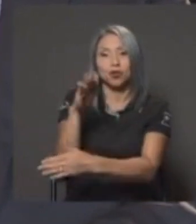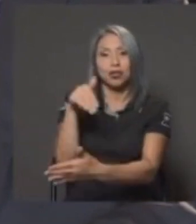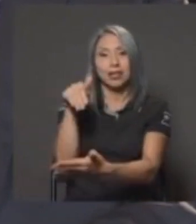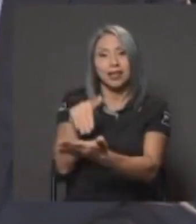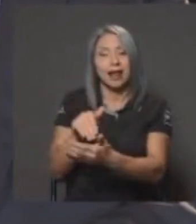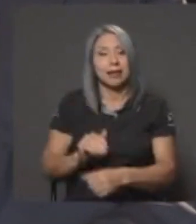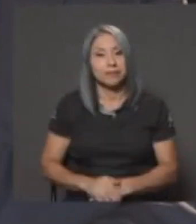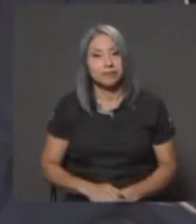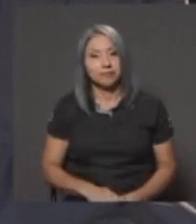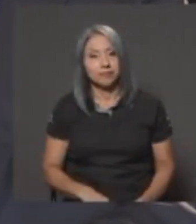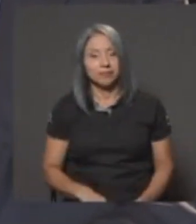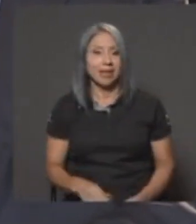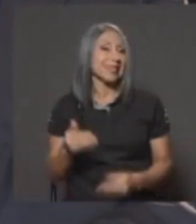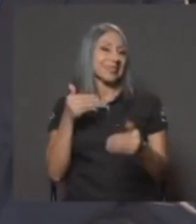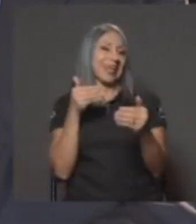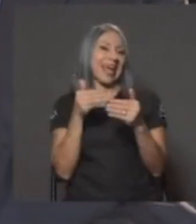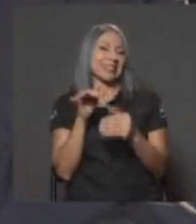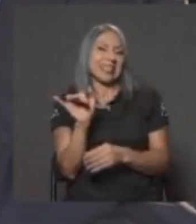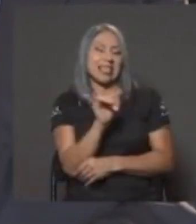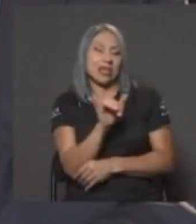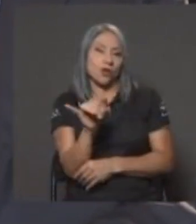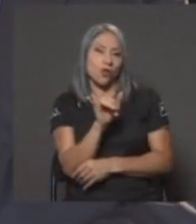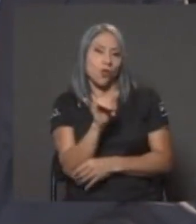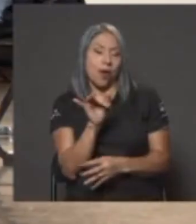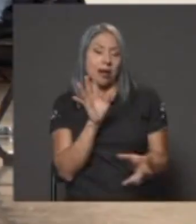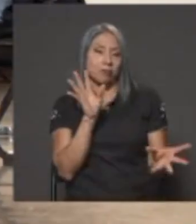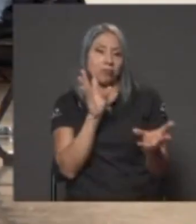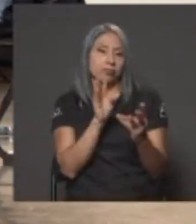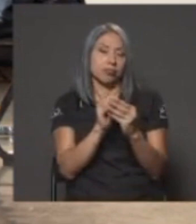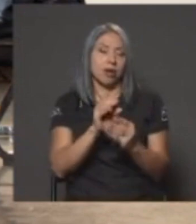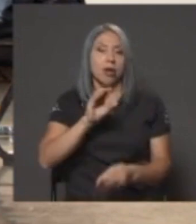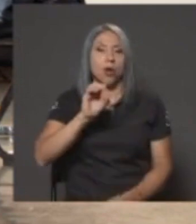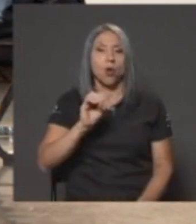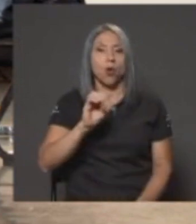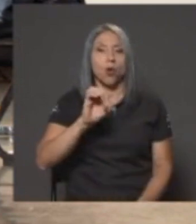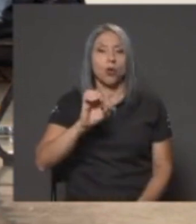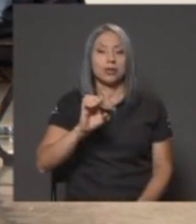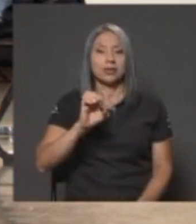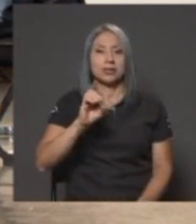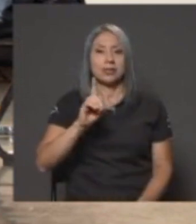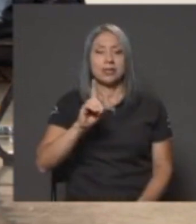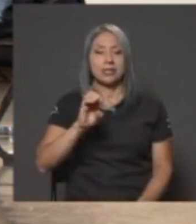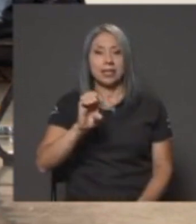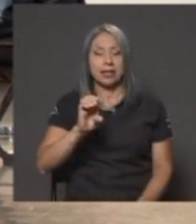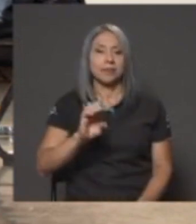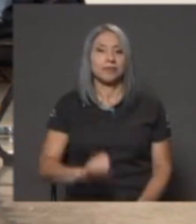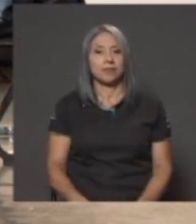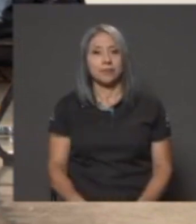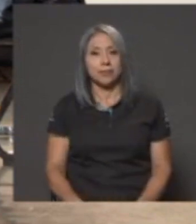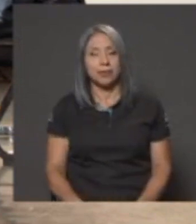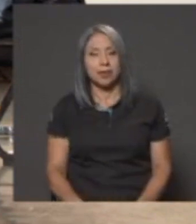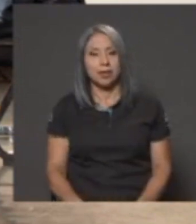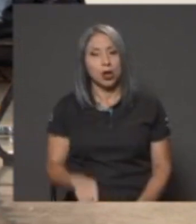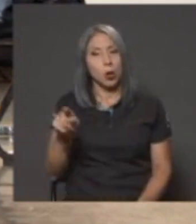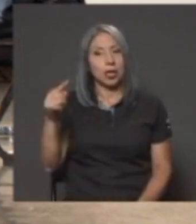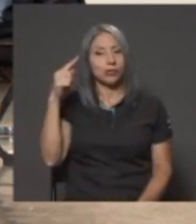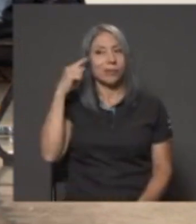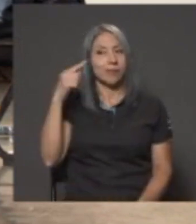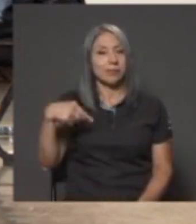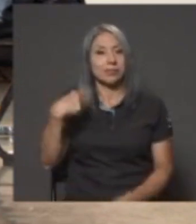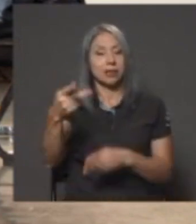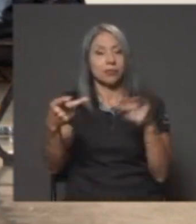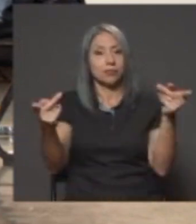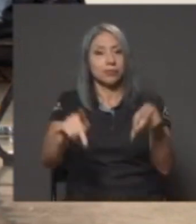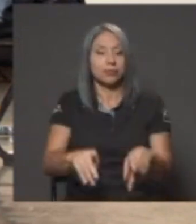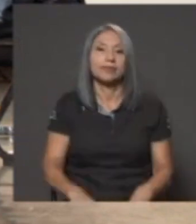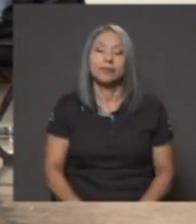Es casi igual a lo que le dio a la OECD, al pronóstico que tenía la OECD. Y un poco